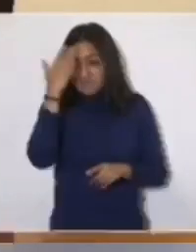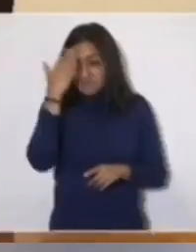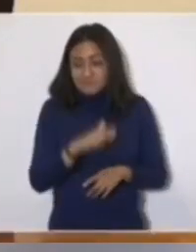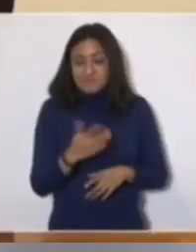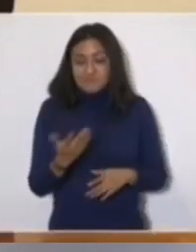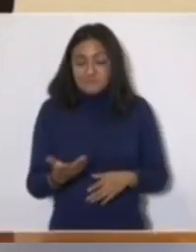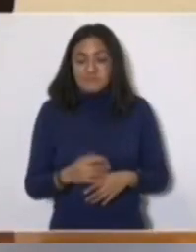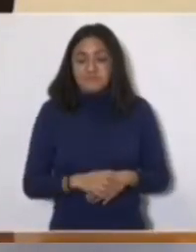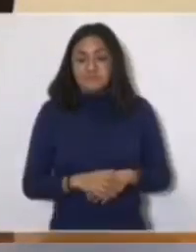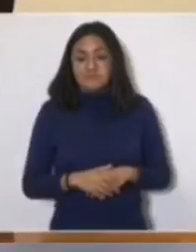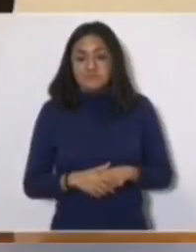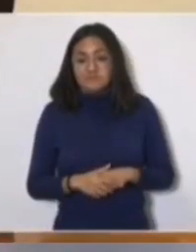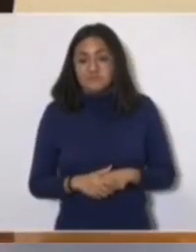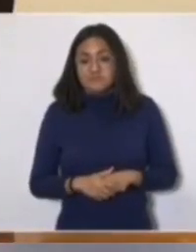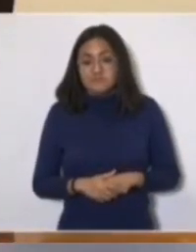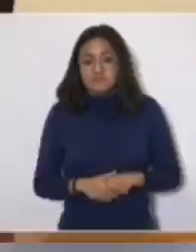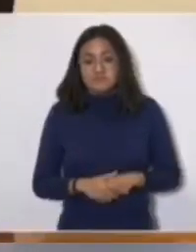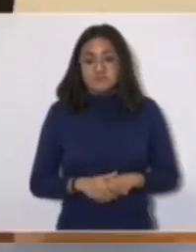sí